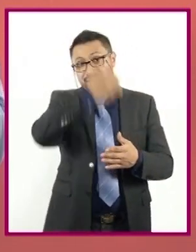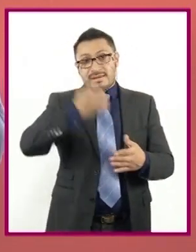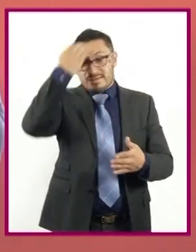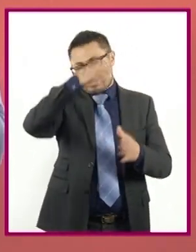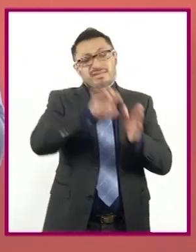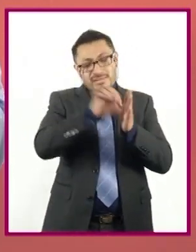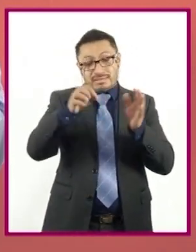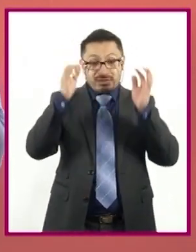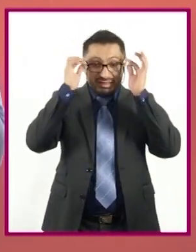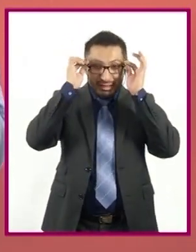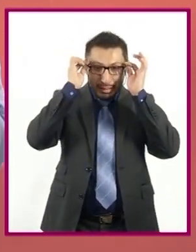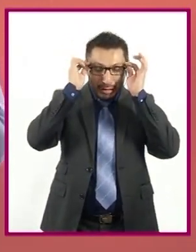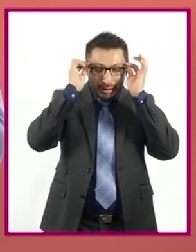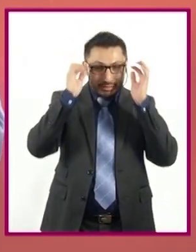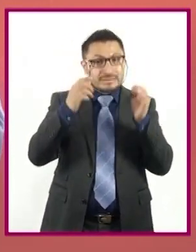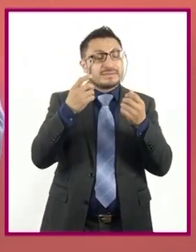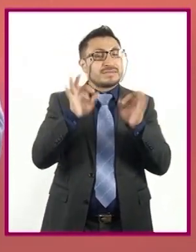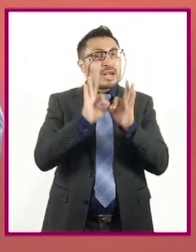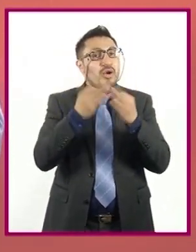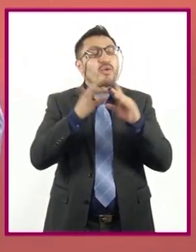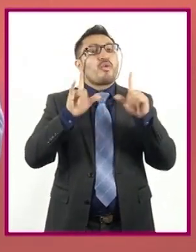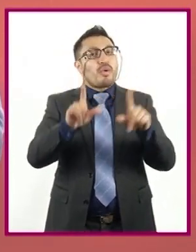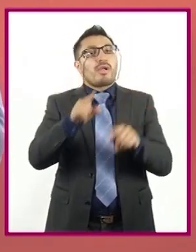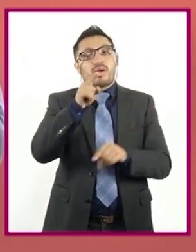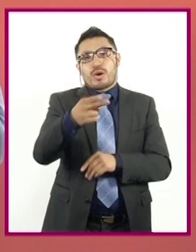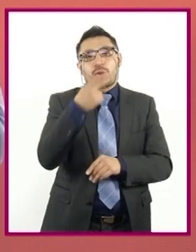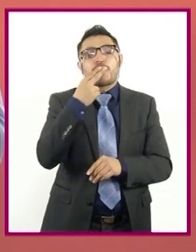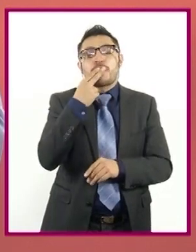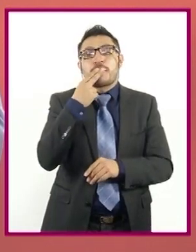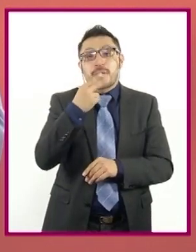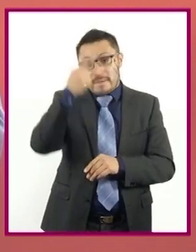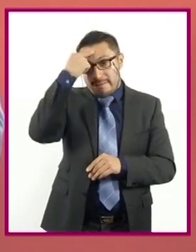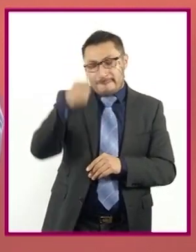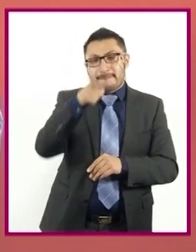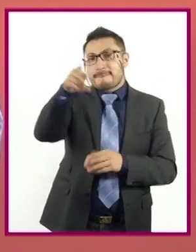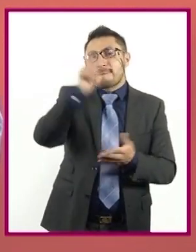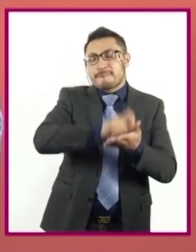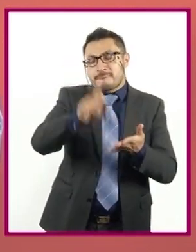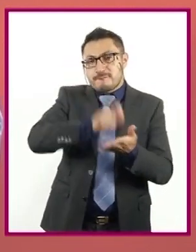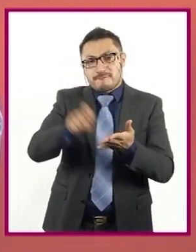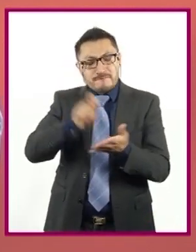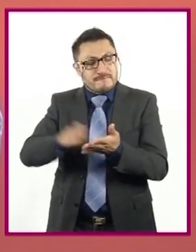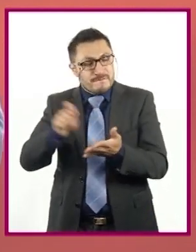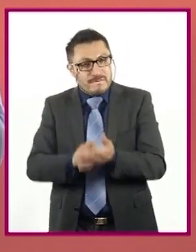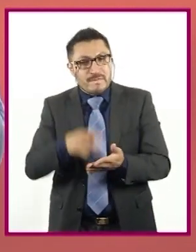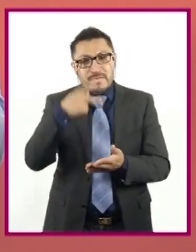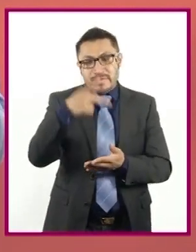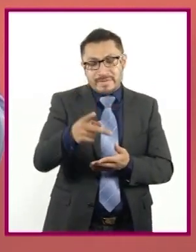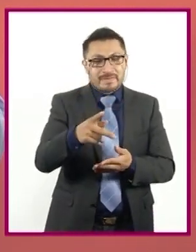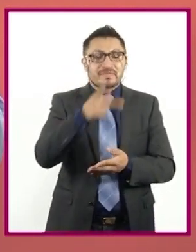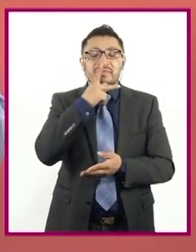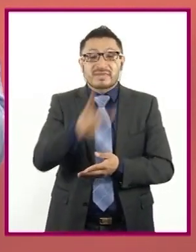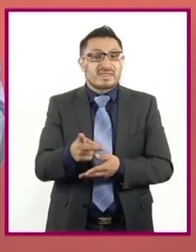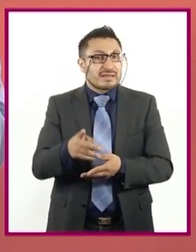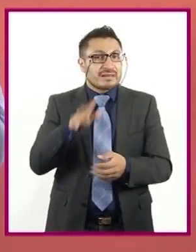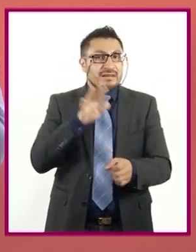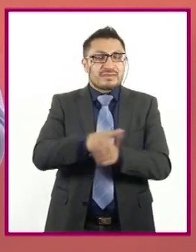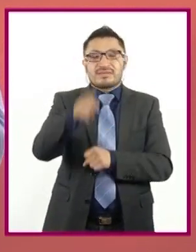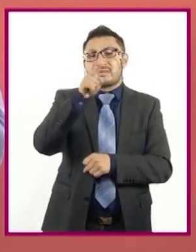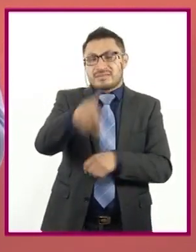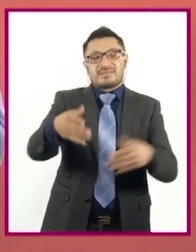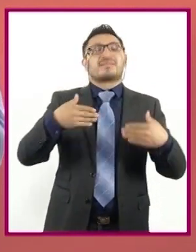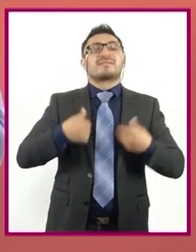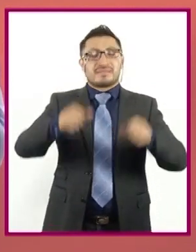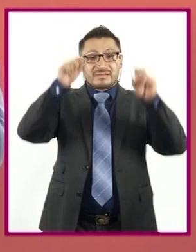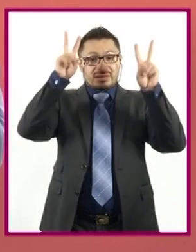ejemplo, este tipo de ficha les va a ser de utilidad para que escriban con sus propias palabras lo que van entendiendo del